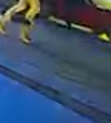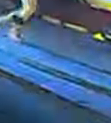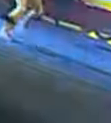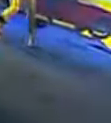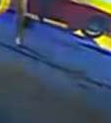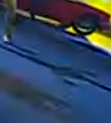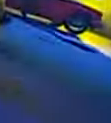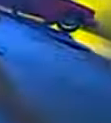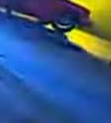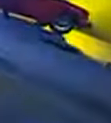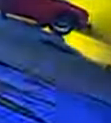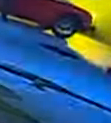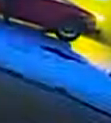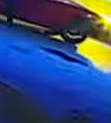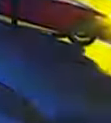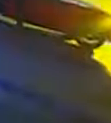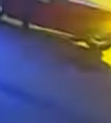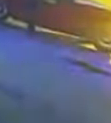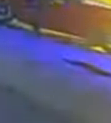something. I really need you, babe.